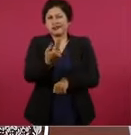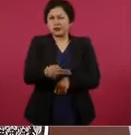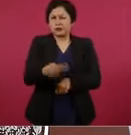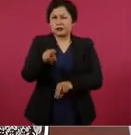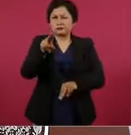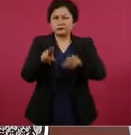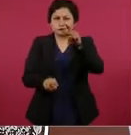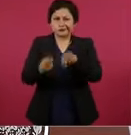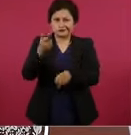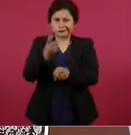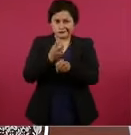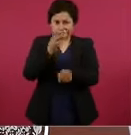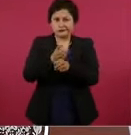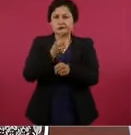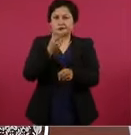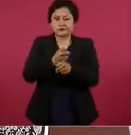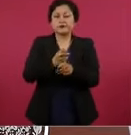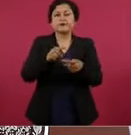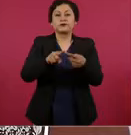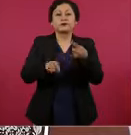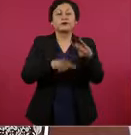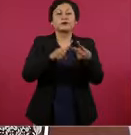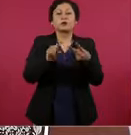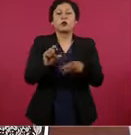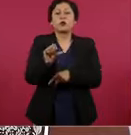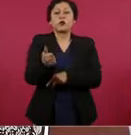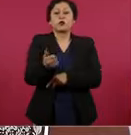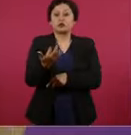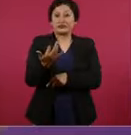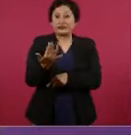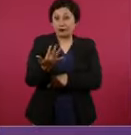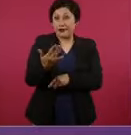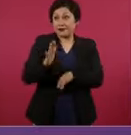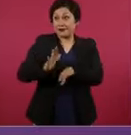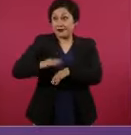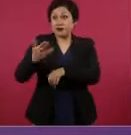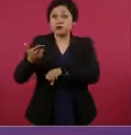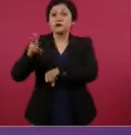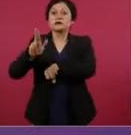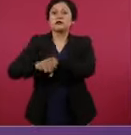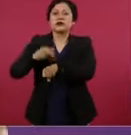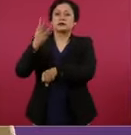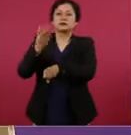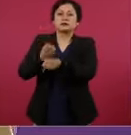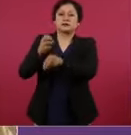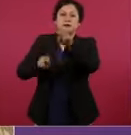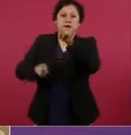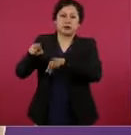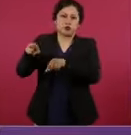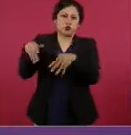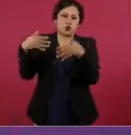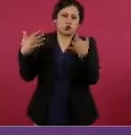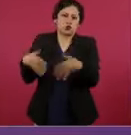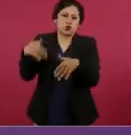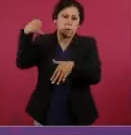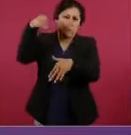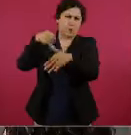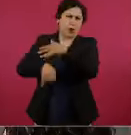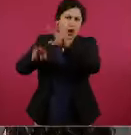otros 50 hospitales de tercer nivel, es decir, los de alta especialidad, en donde nos hemos